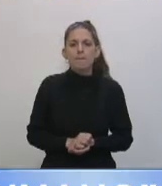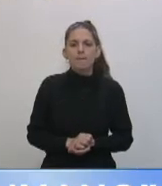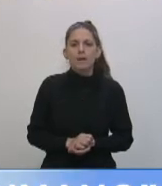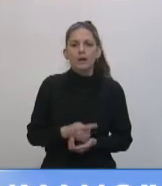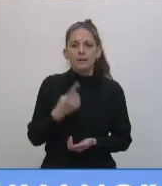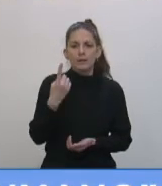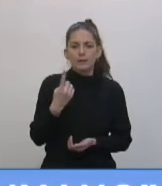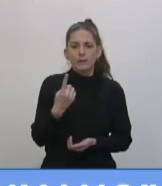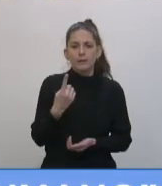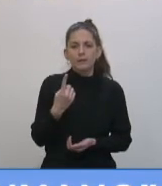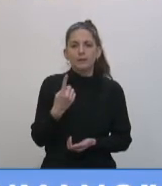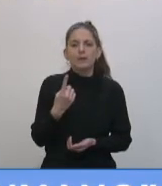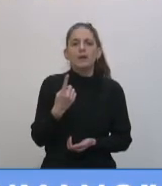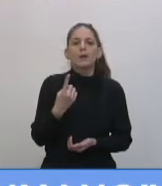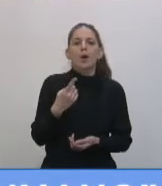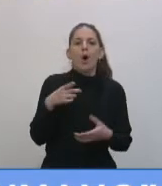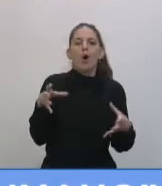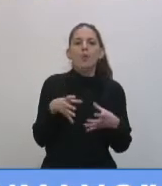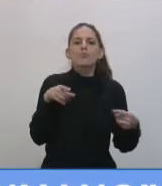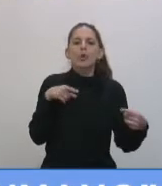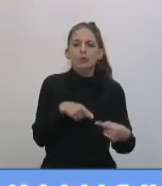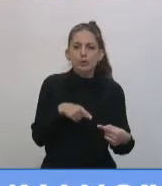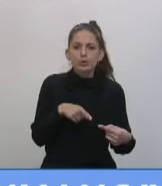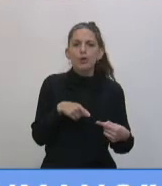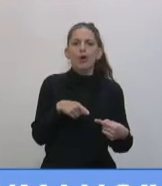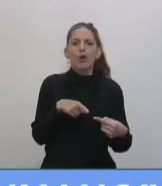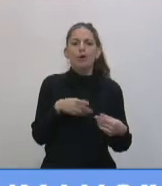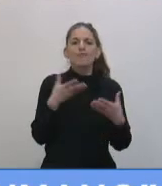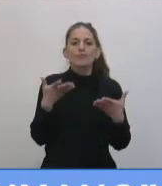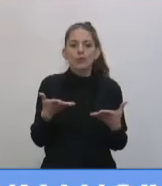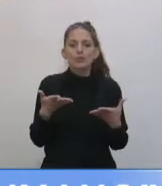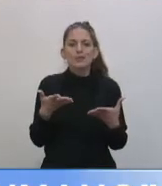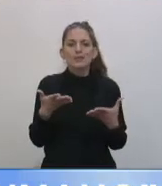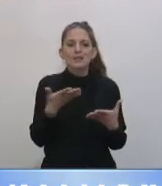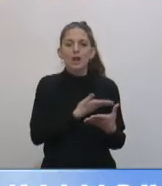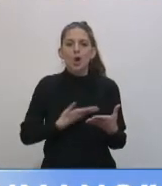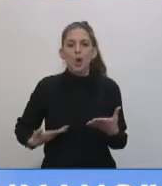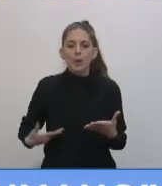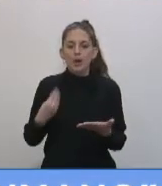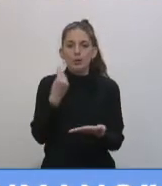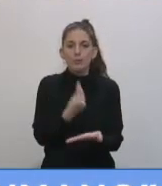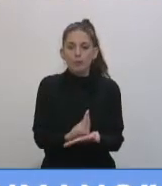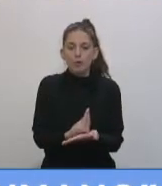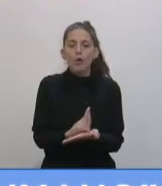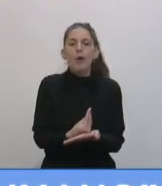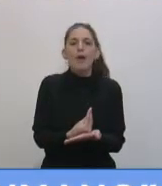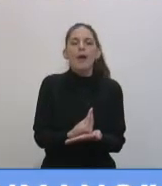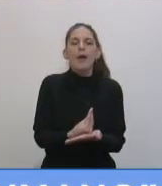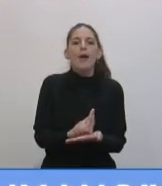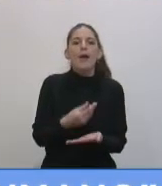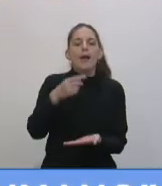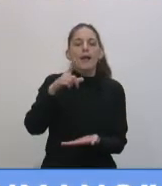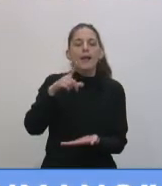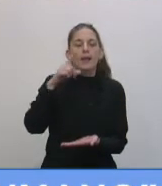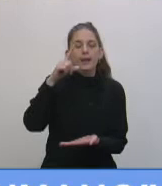se opusieron intereses y se comenzó a estigmatizar al gobierno electo, el doctor Illia, como